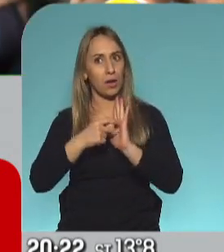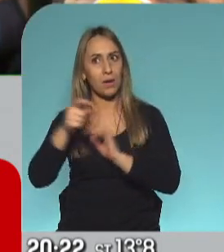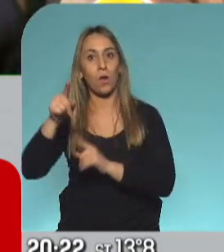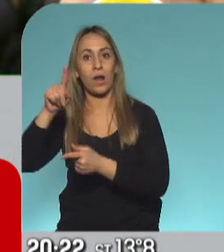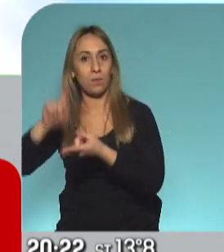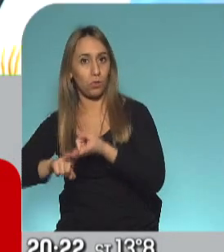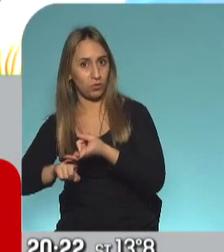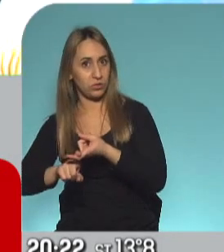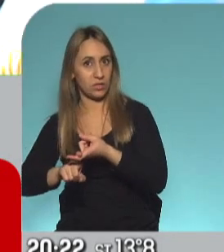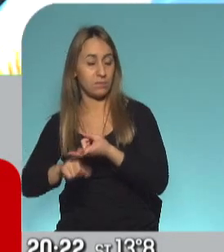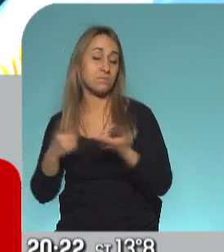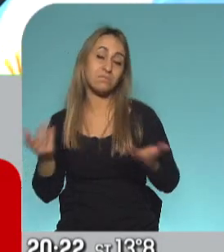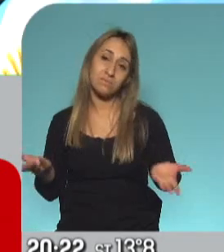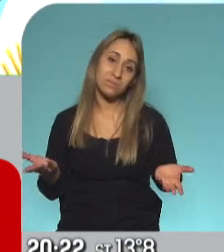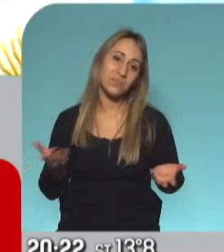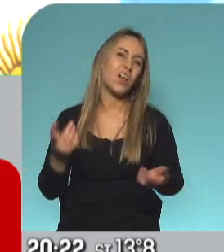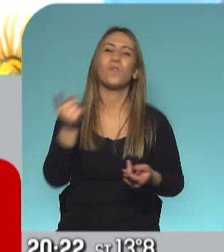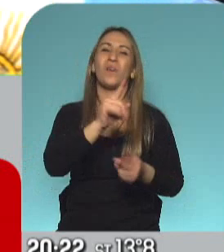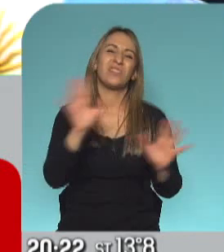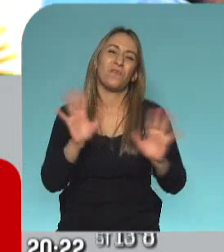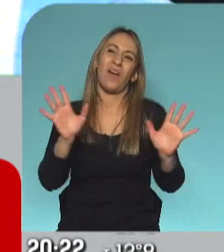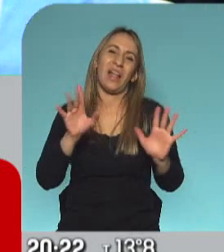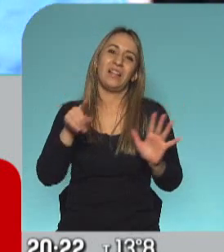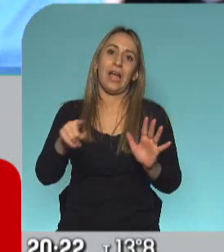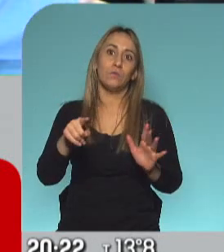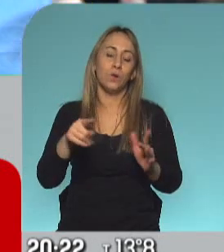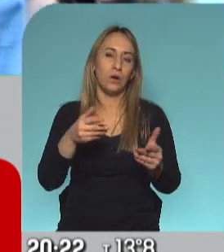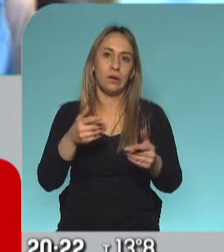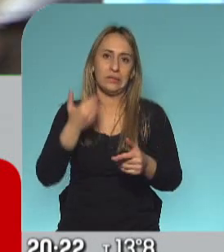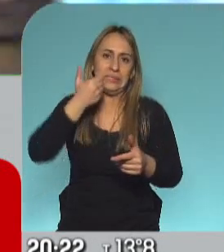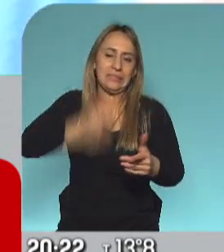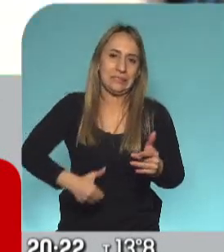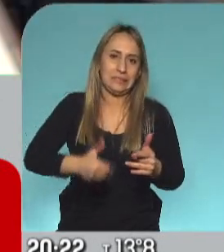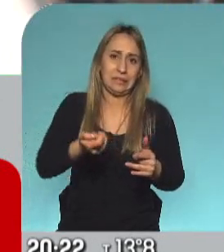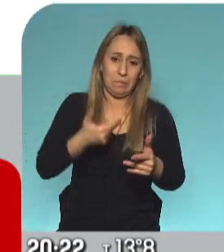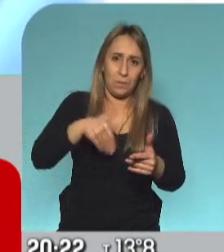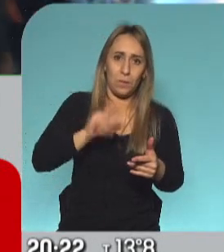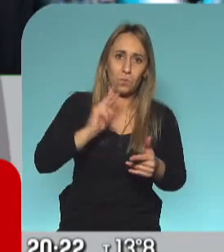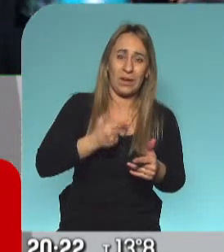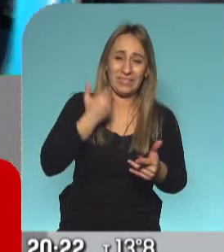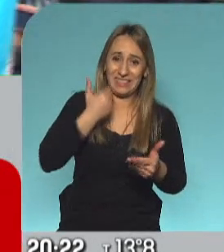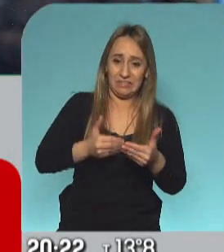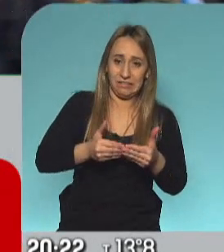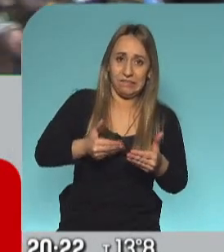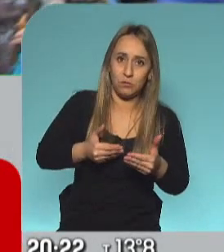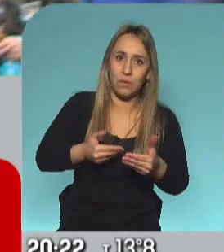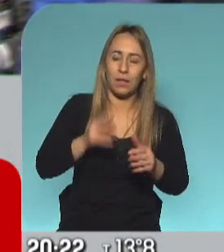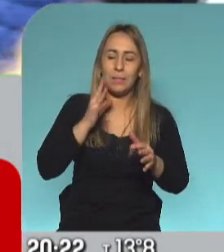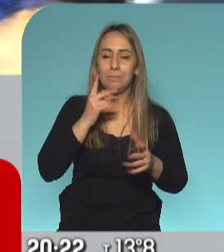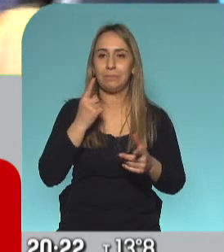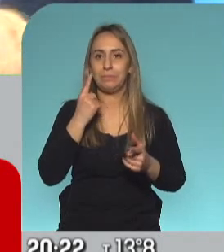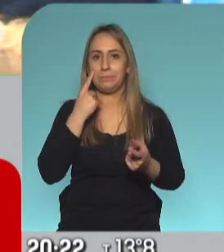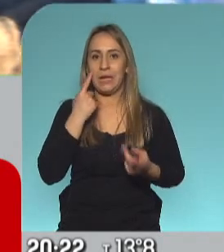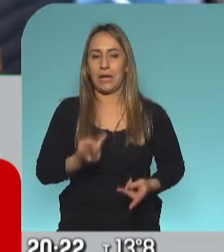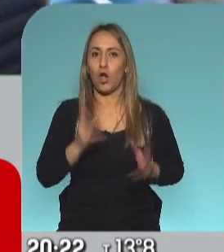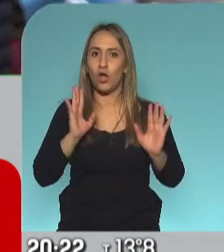que, muchachos, no hay que llegar a ese extremo para darse cuenta de la gravedad de la situación que